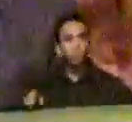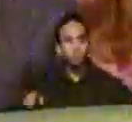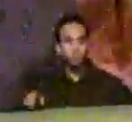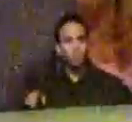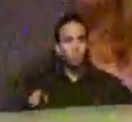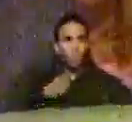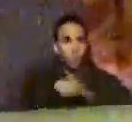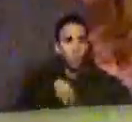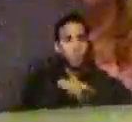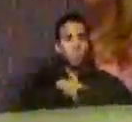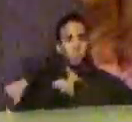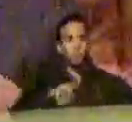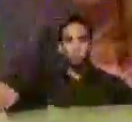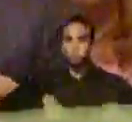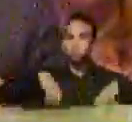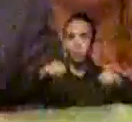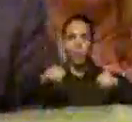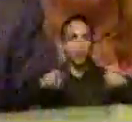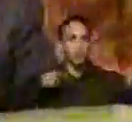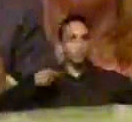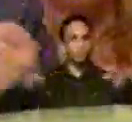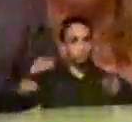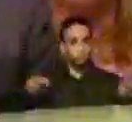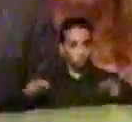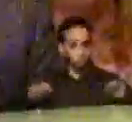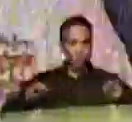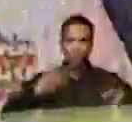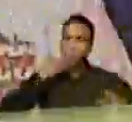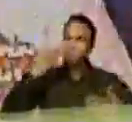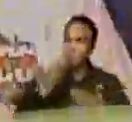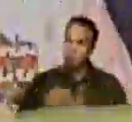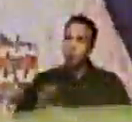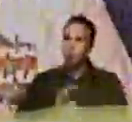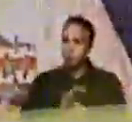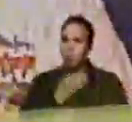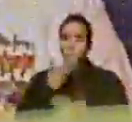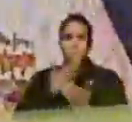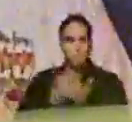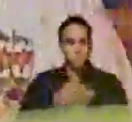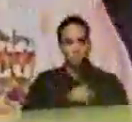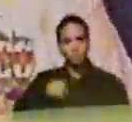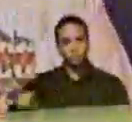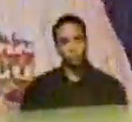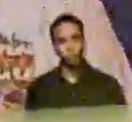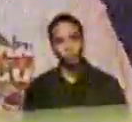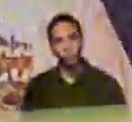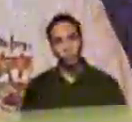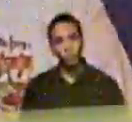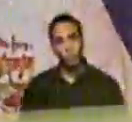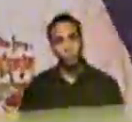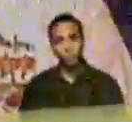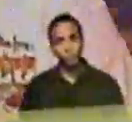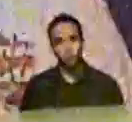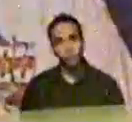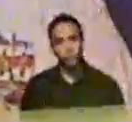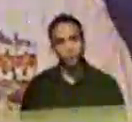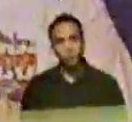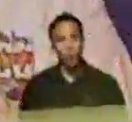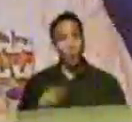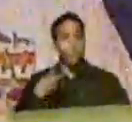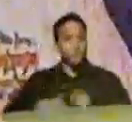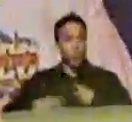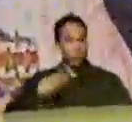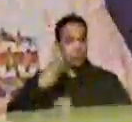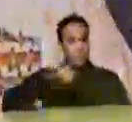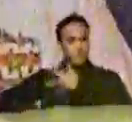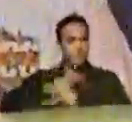de esta herramienta que puede llevar mensajes extraordinarios. El compromiso que solicitan responde al incremento mundial de problemas relacionados